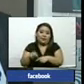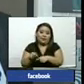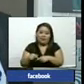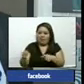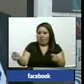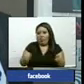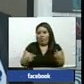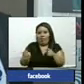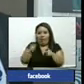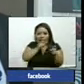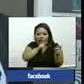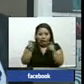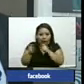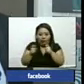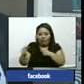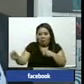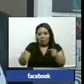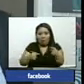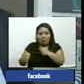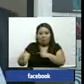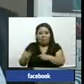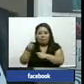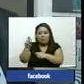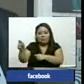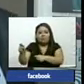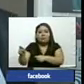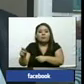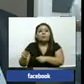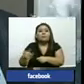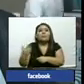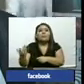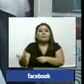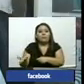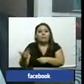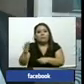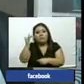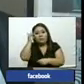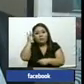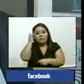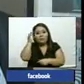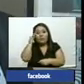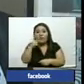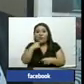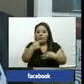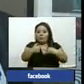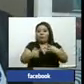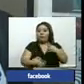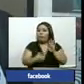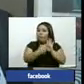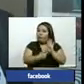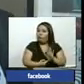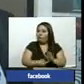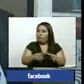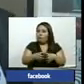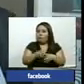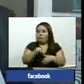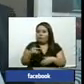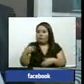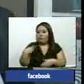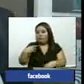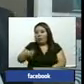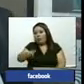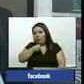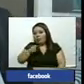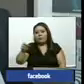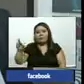de cartas y han estado también poniendo recursos para el reconocimiento que se le dé a cada una de ellas. Un informe de